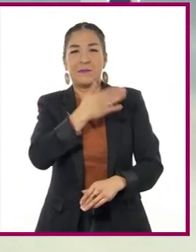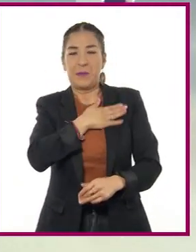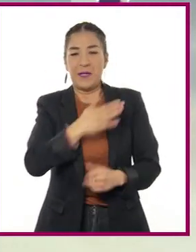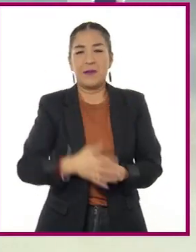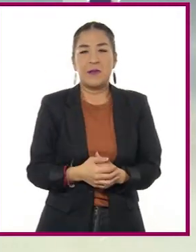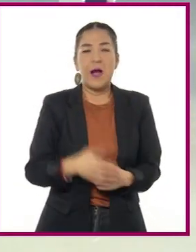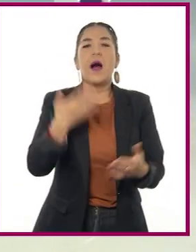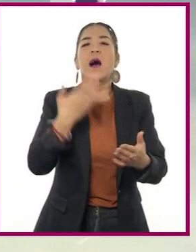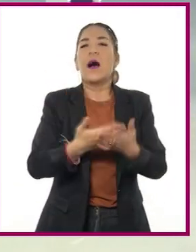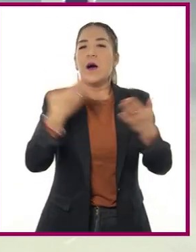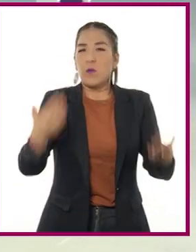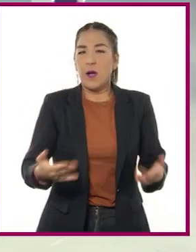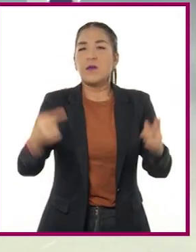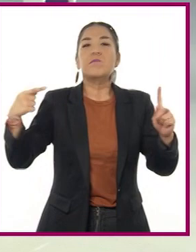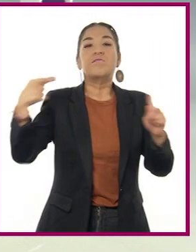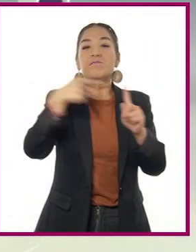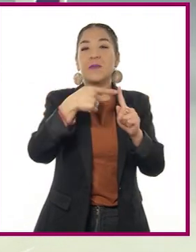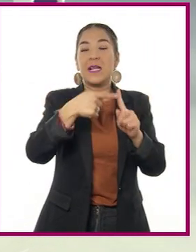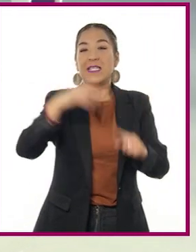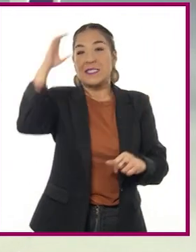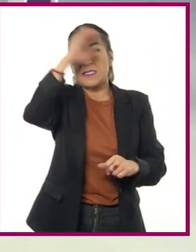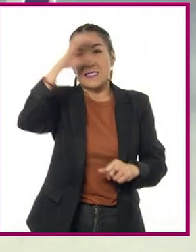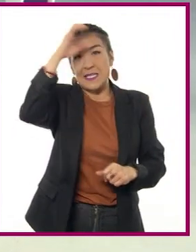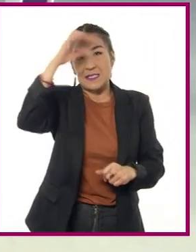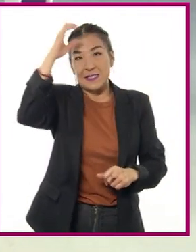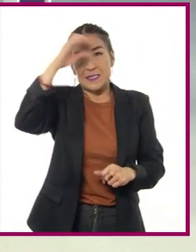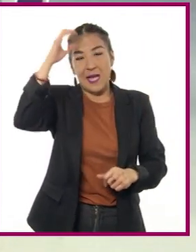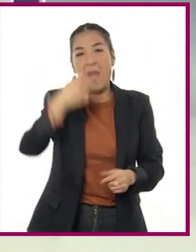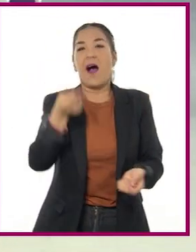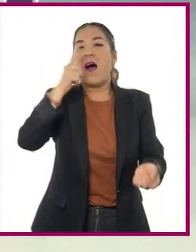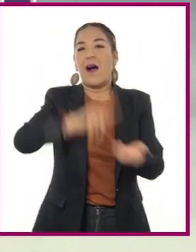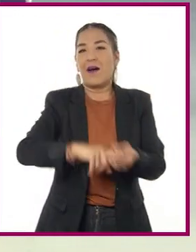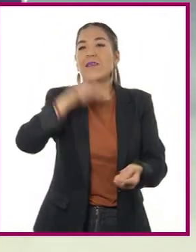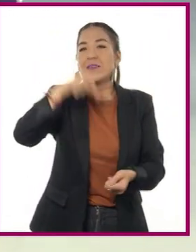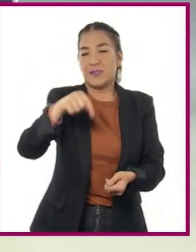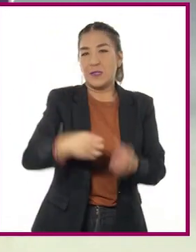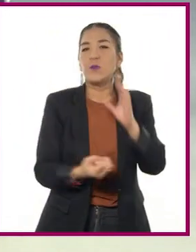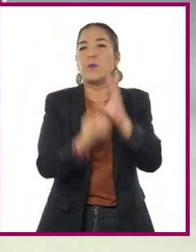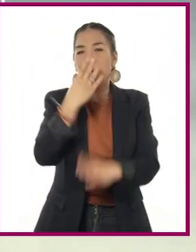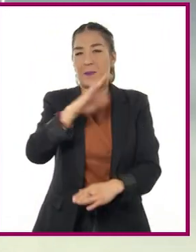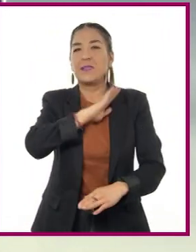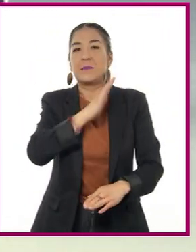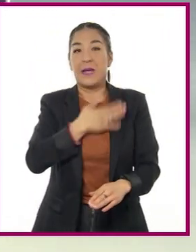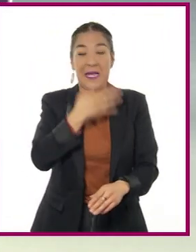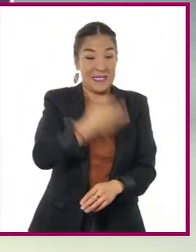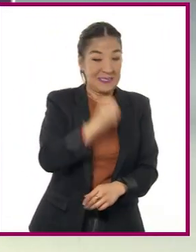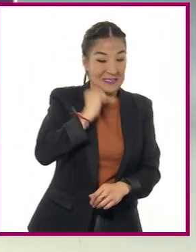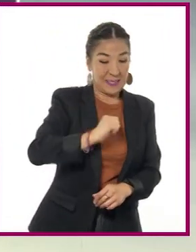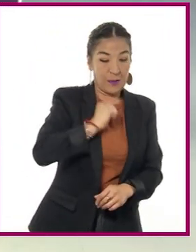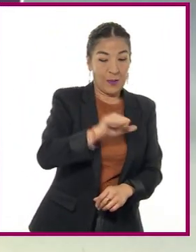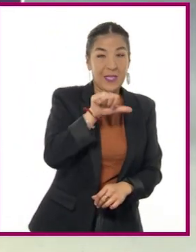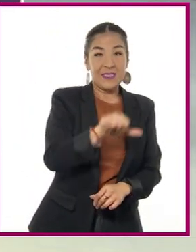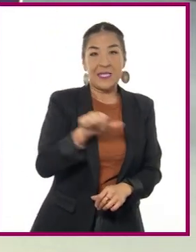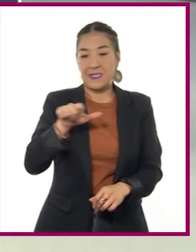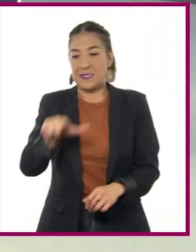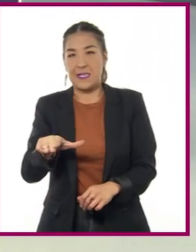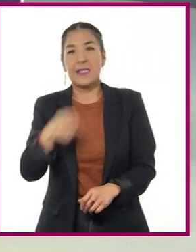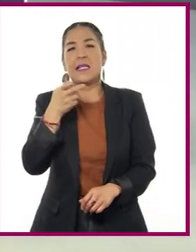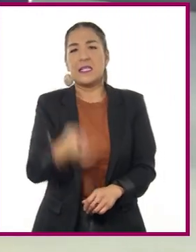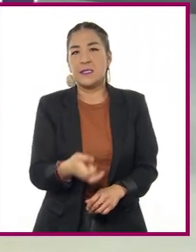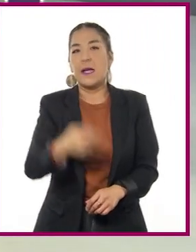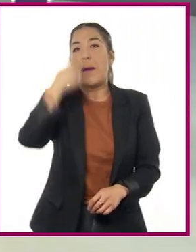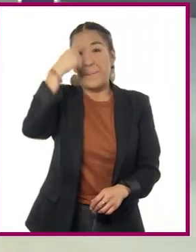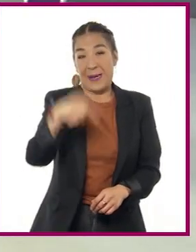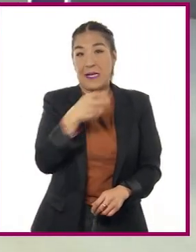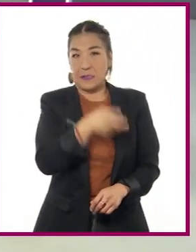Ahora, centrémonos en la ciencia que se desarrolló en la Nueva España durante los siglos XVI y XVII. Para